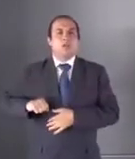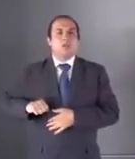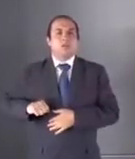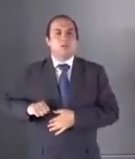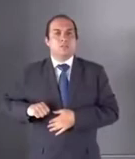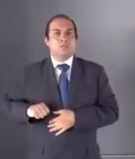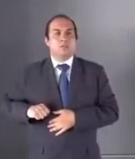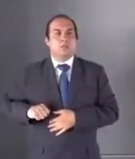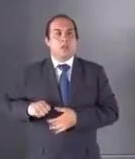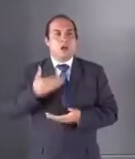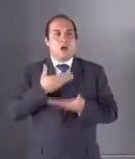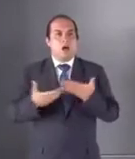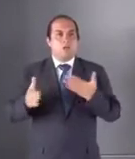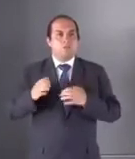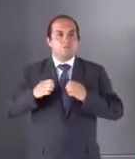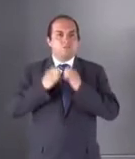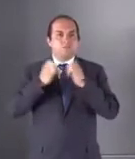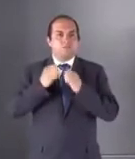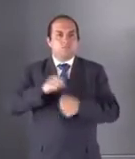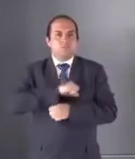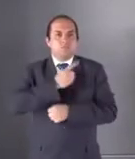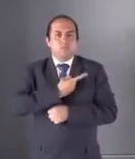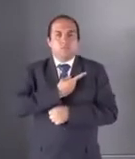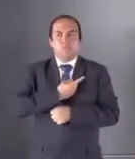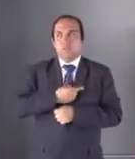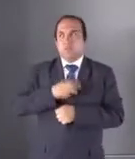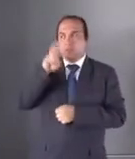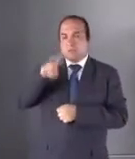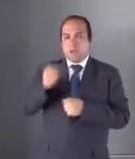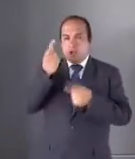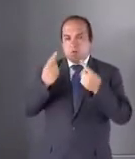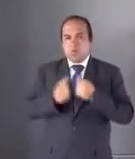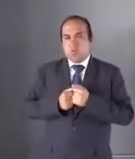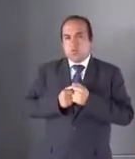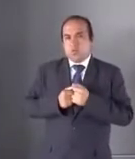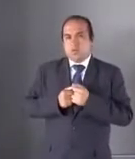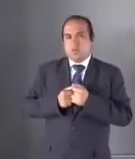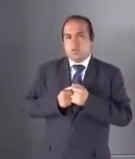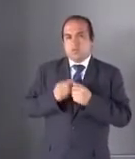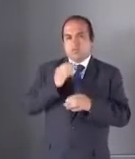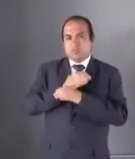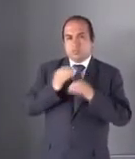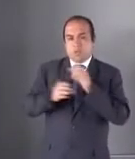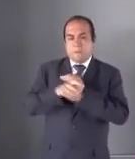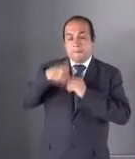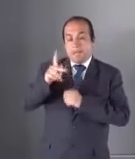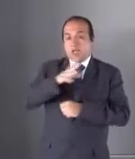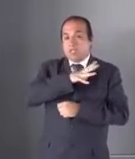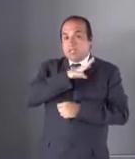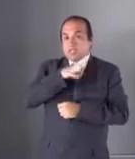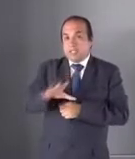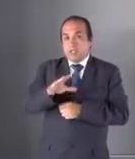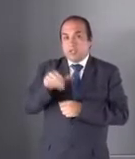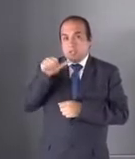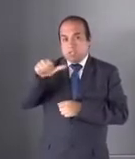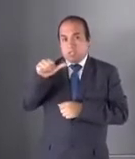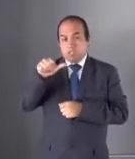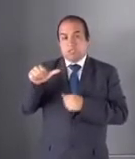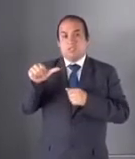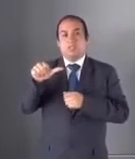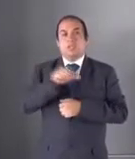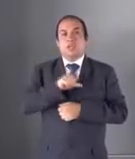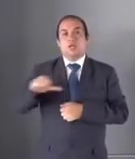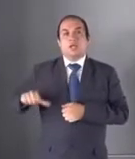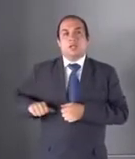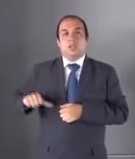esta pandemia. Pues habrá ahí algunas excepciones, pero en general los 16 alcaldes y alcaldesas